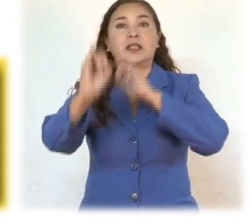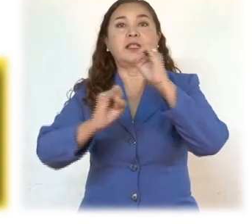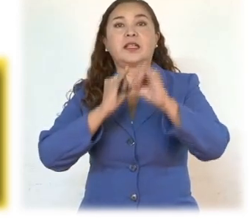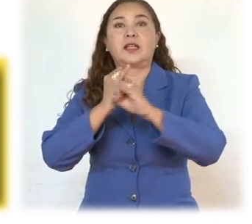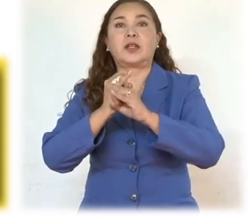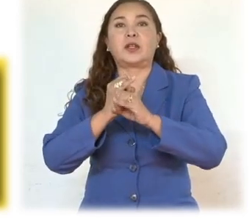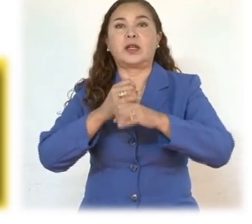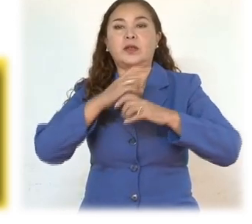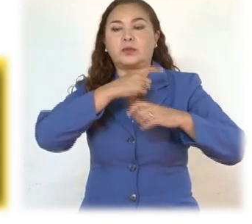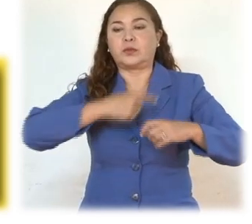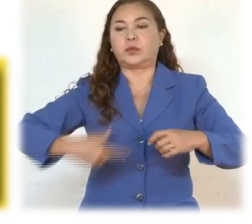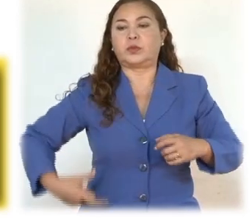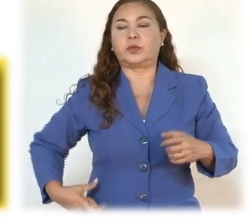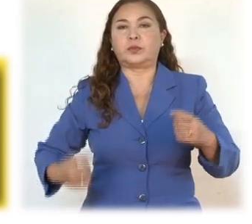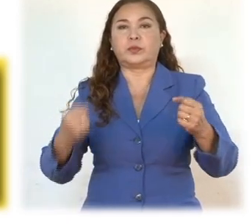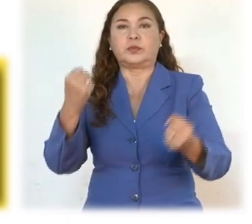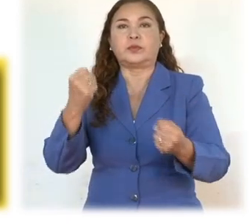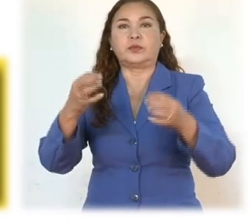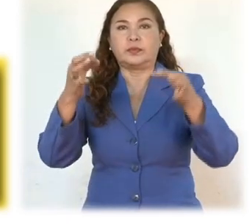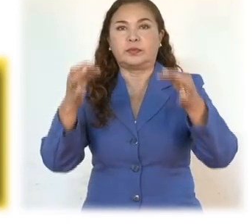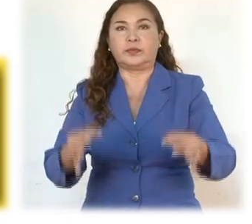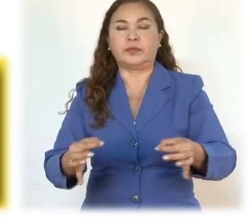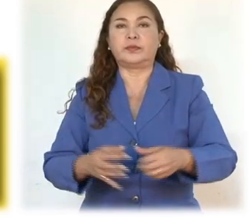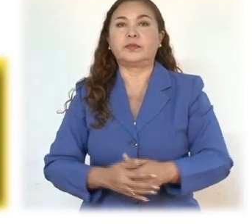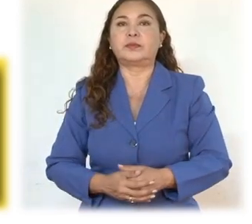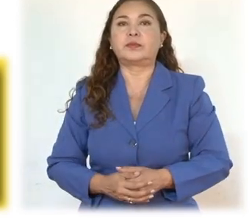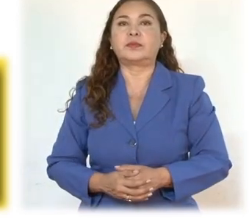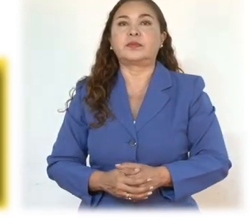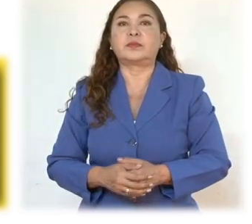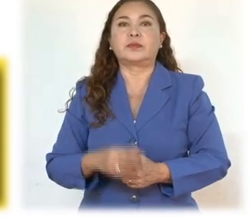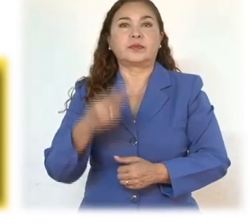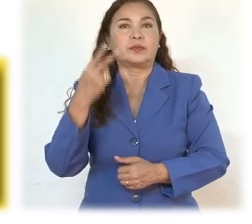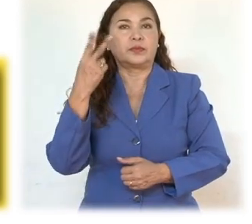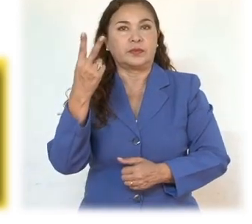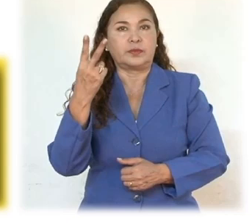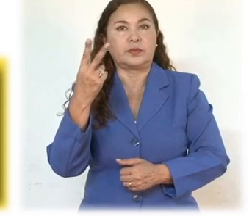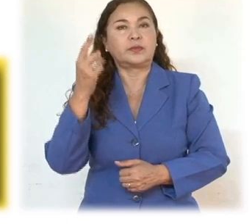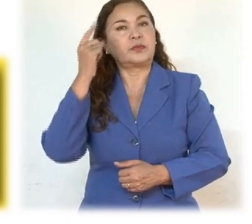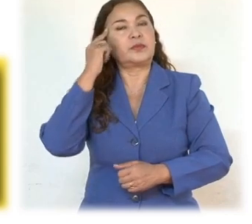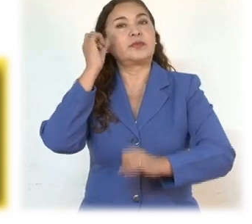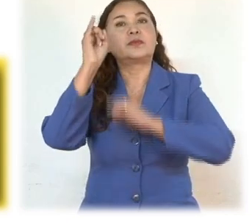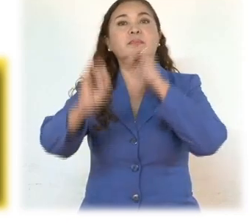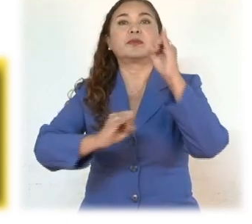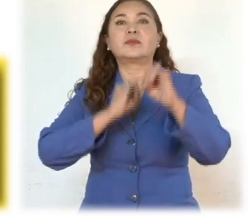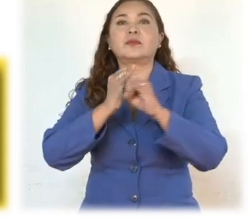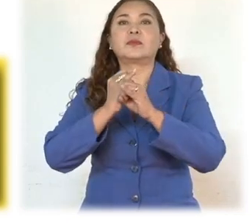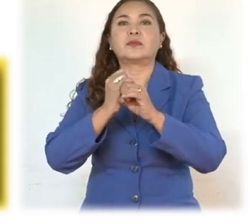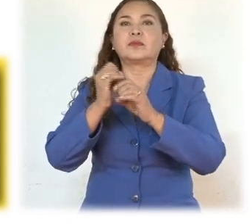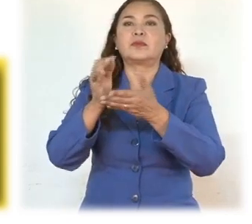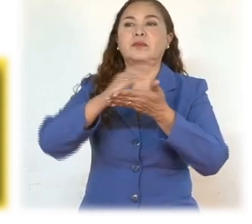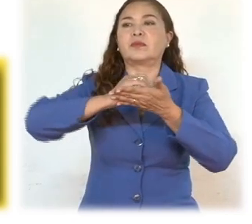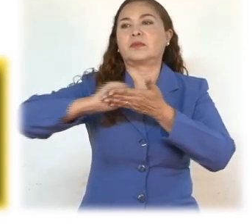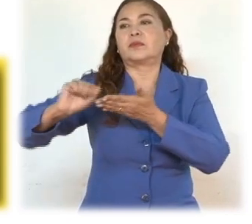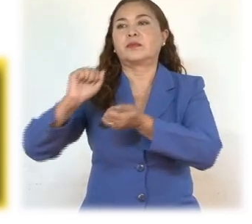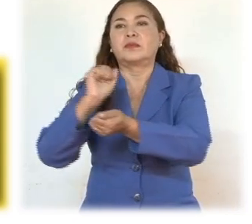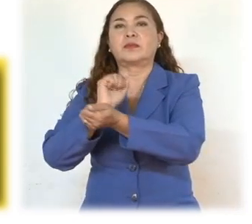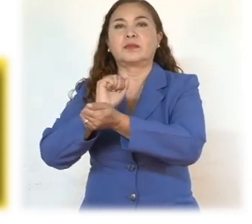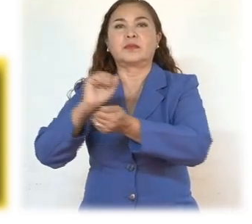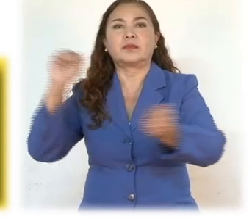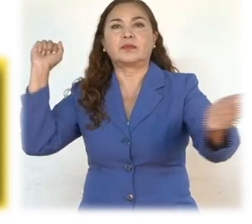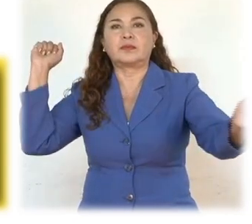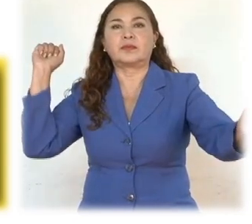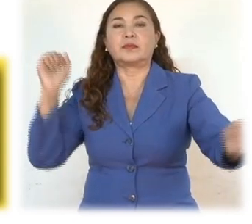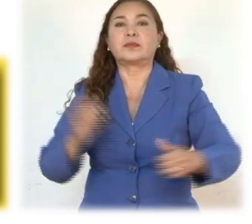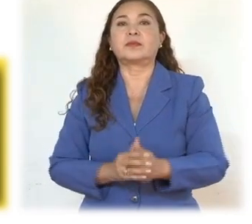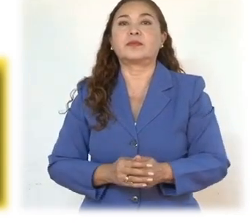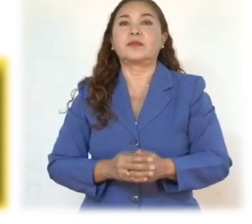internacional del cinturón de seguridad día do Nacional de La abolición de la